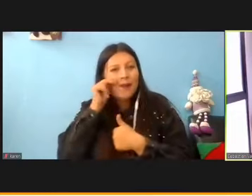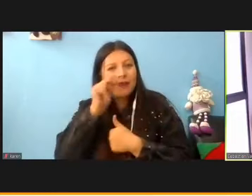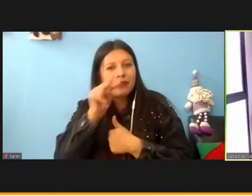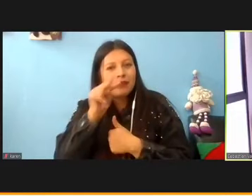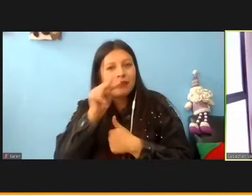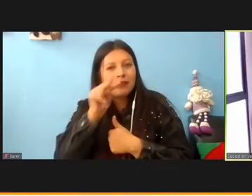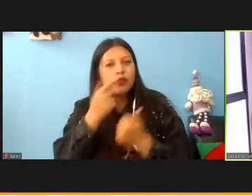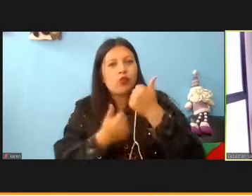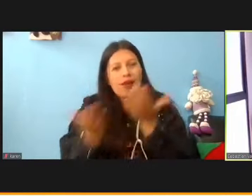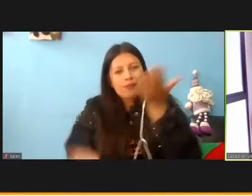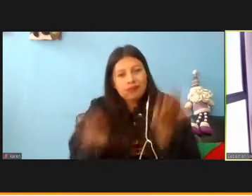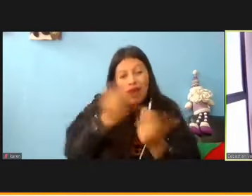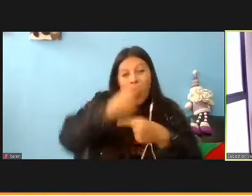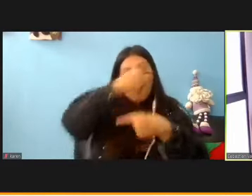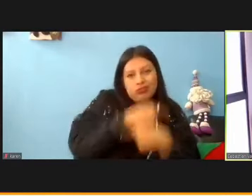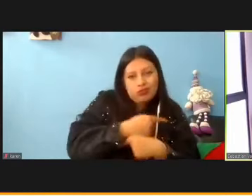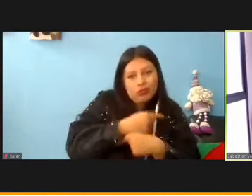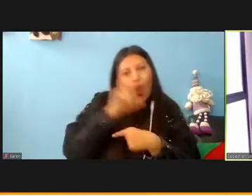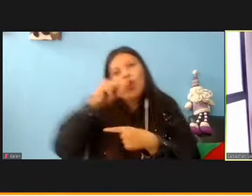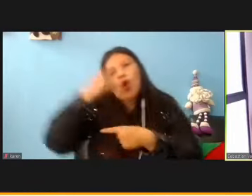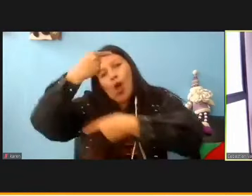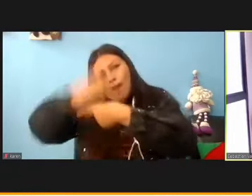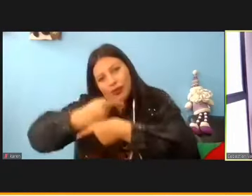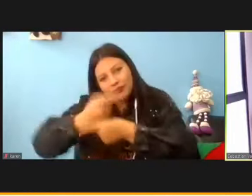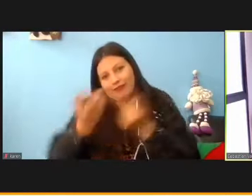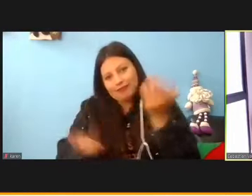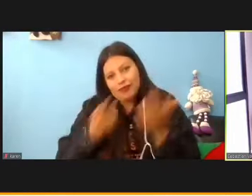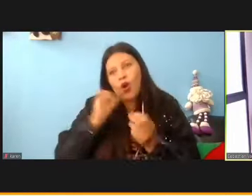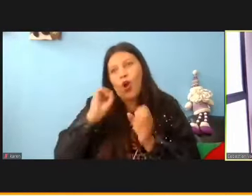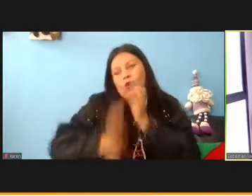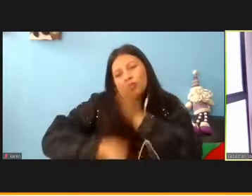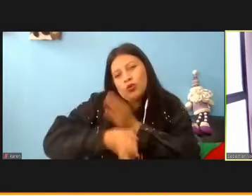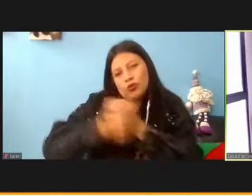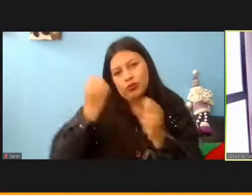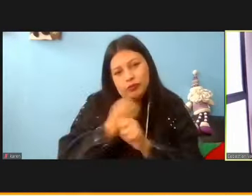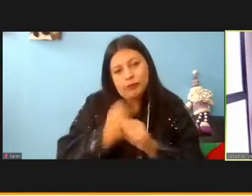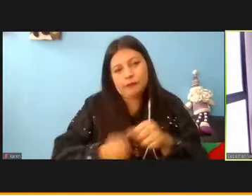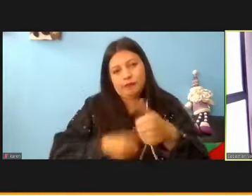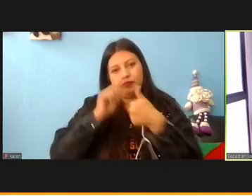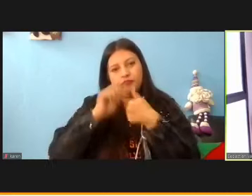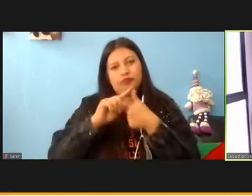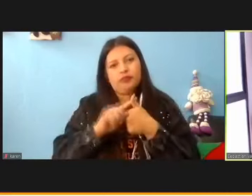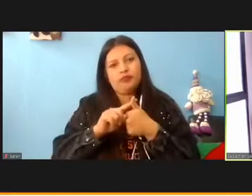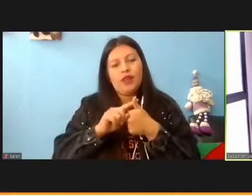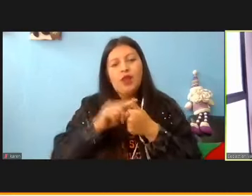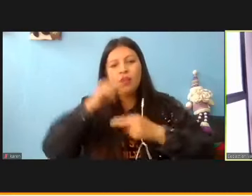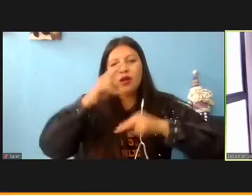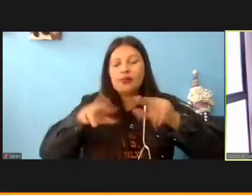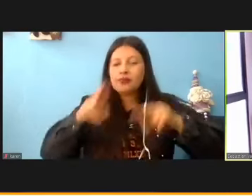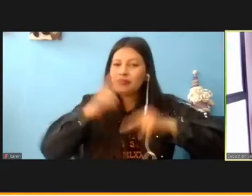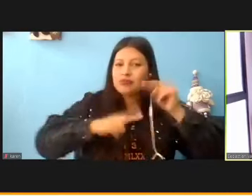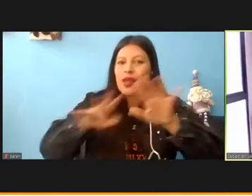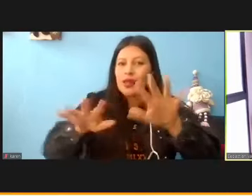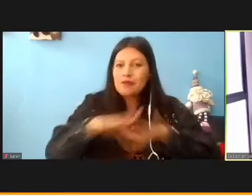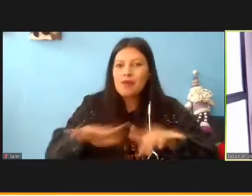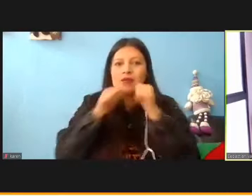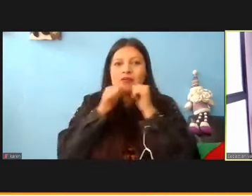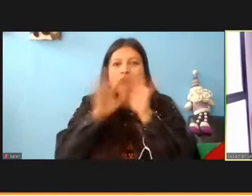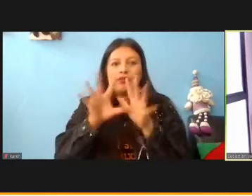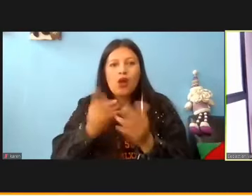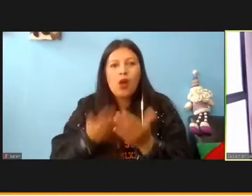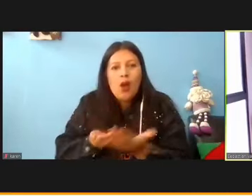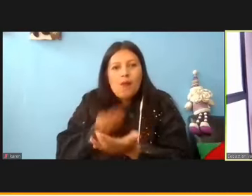balance qué tanto se cumplió y qué tanto igual habría que seguir trabajando. Primero, crear un espacio para la divulgación de los aportes